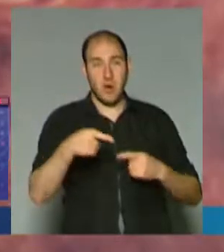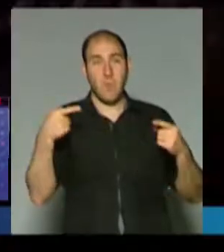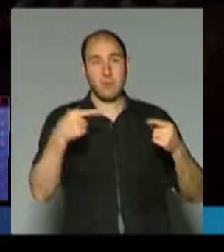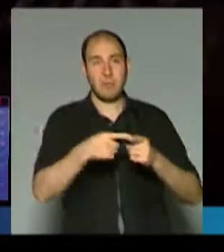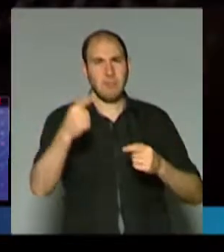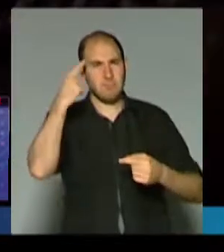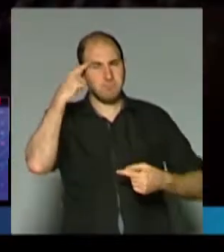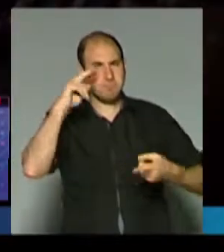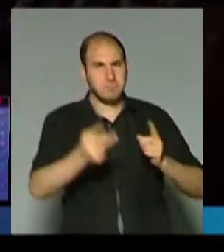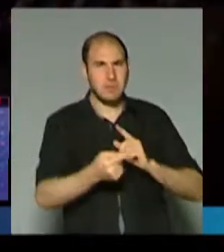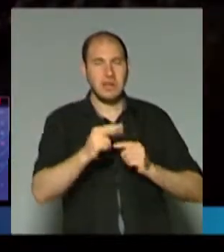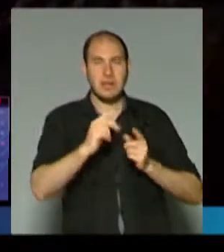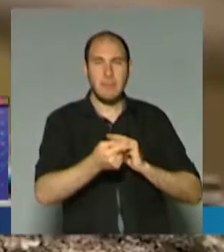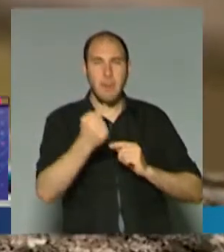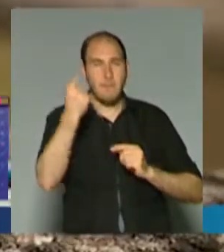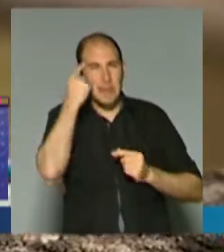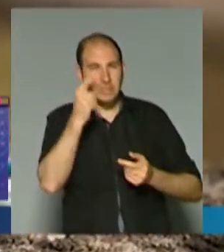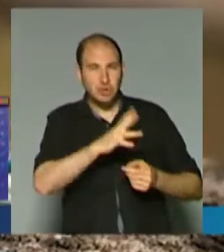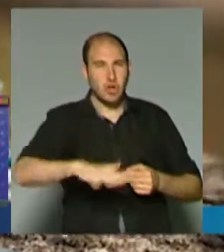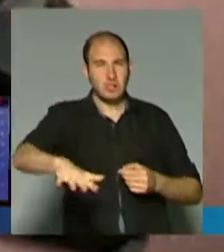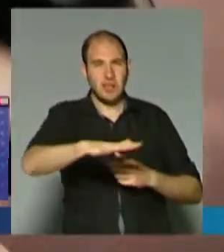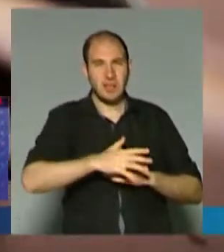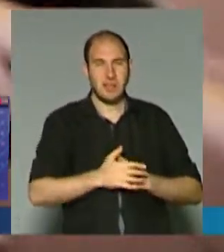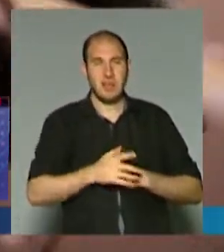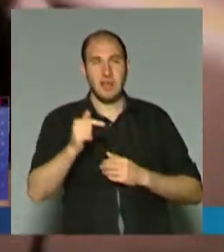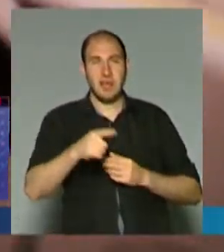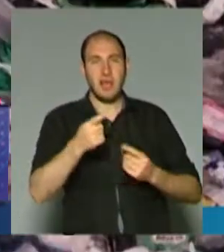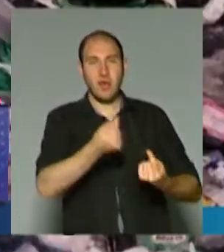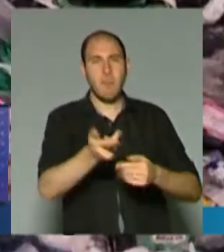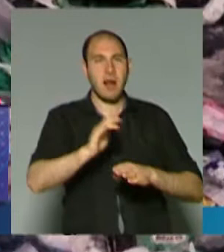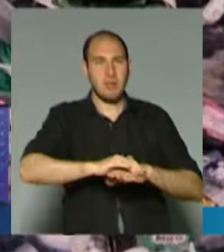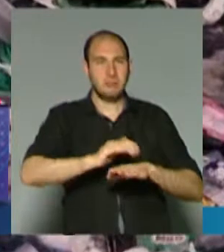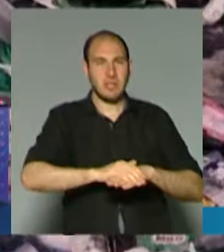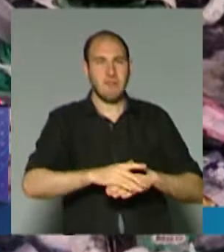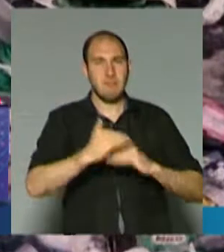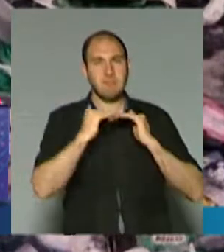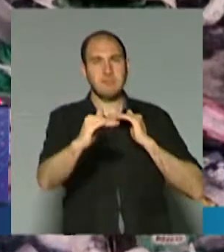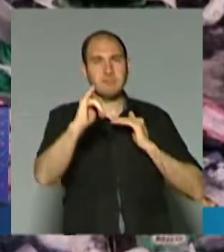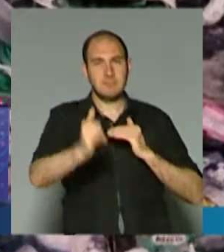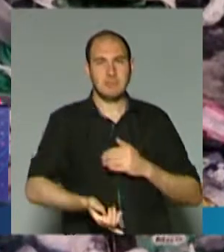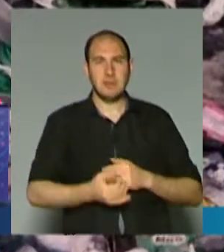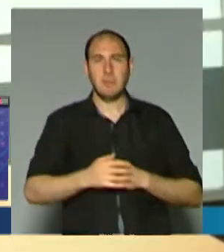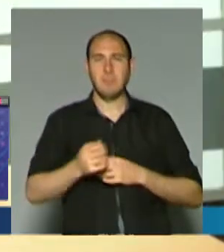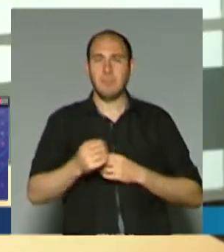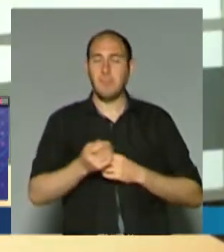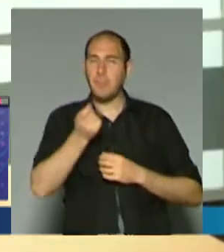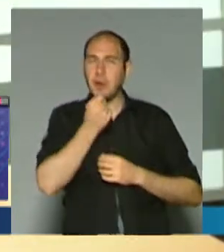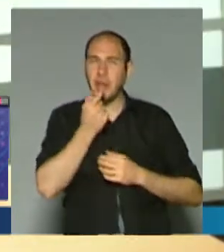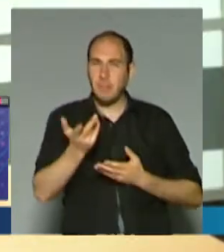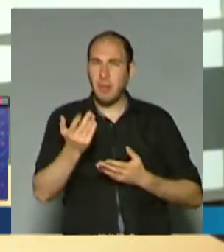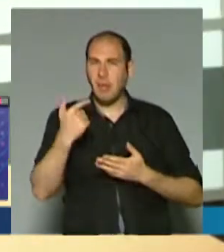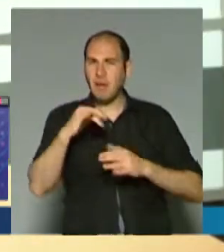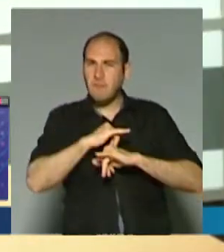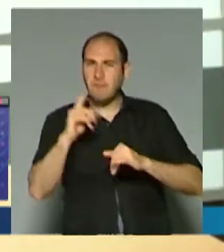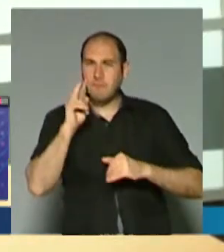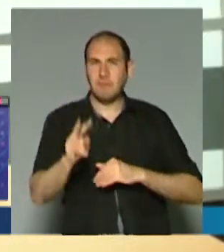es repensar el consumo y el pensar una sociedad que sea una consumidora responsable y sustentable. Claro, cuando uno ve la